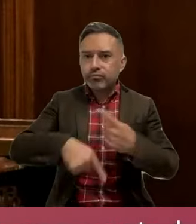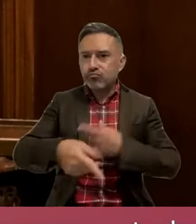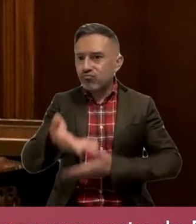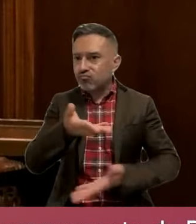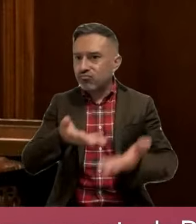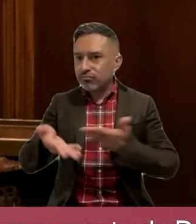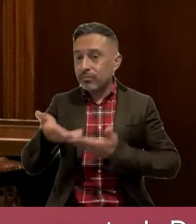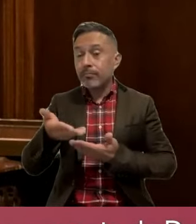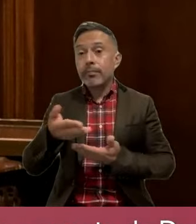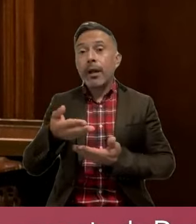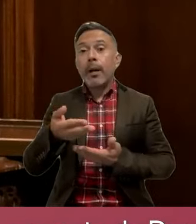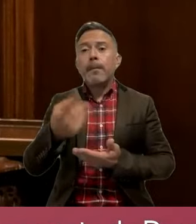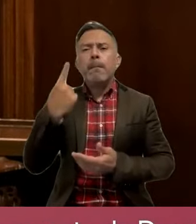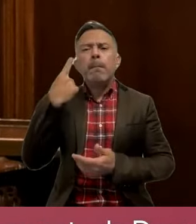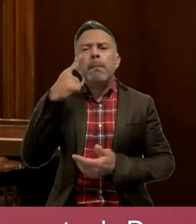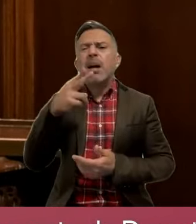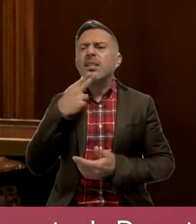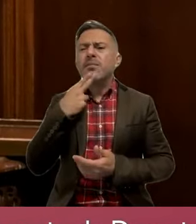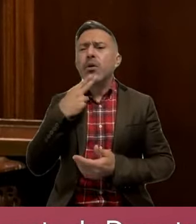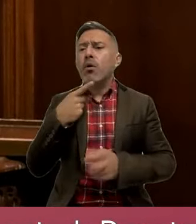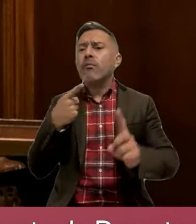también abona la paz.